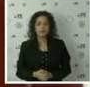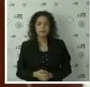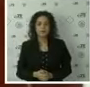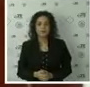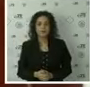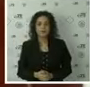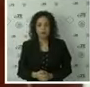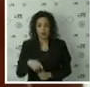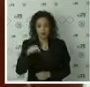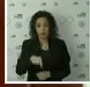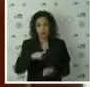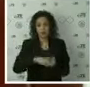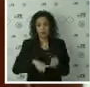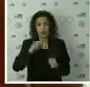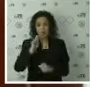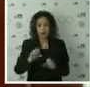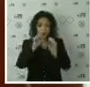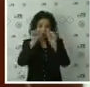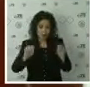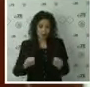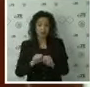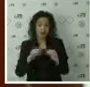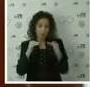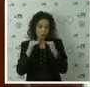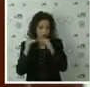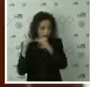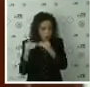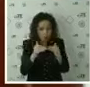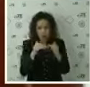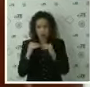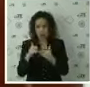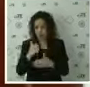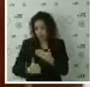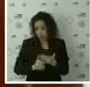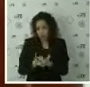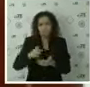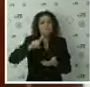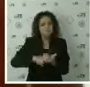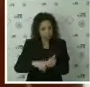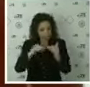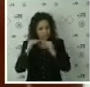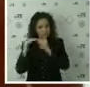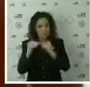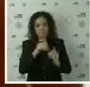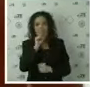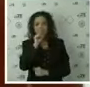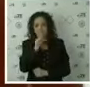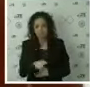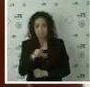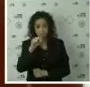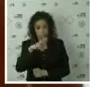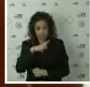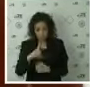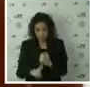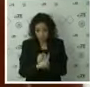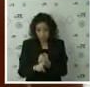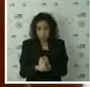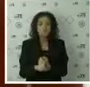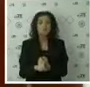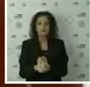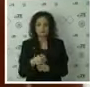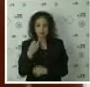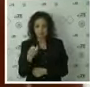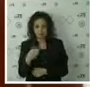que este es un sistema democrático, de que vivimos en una ciudad democrática, si no tienen algún inconveniente, yo estaría dando bajo esta